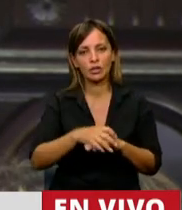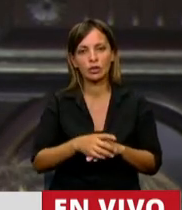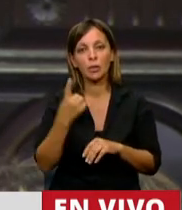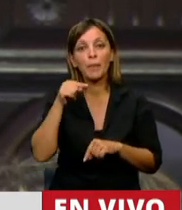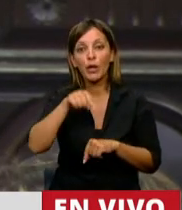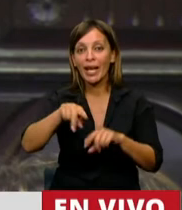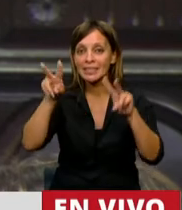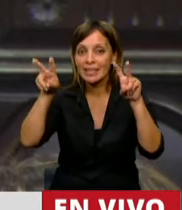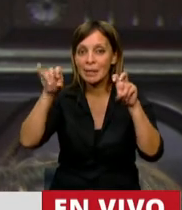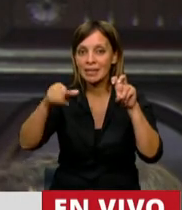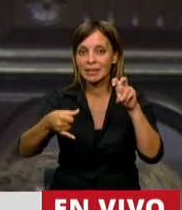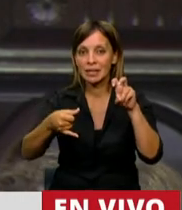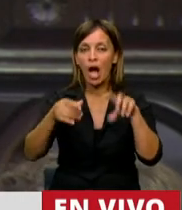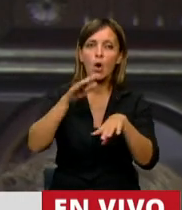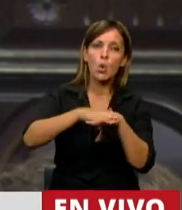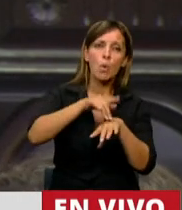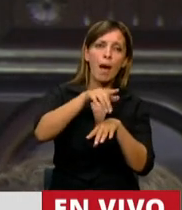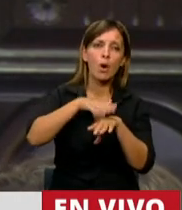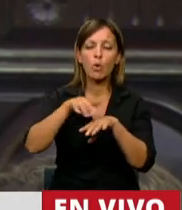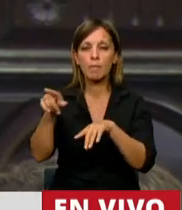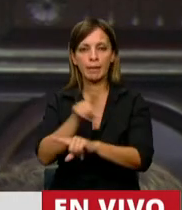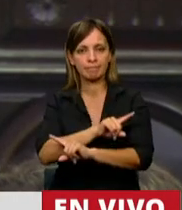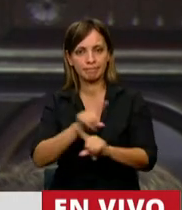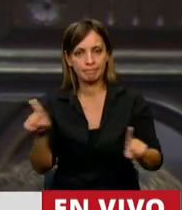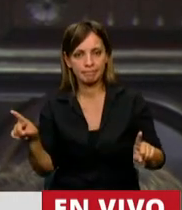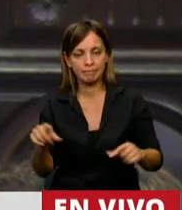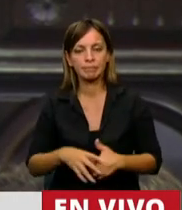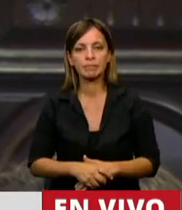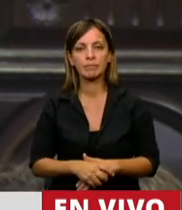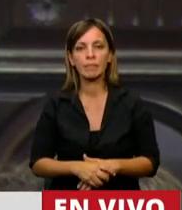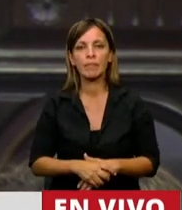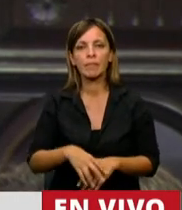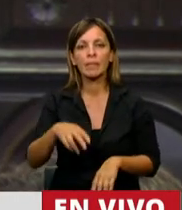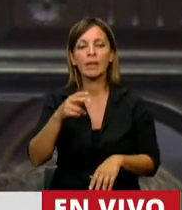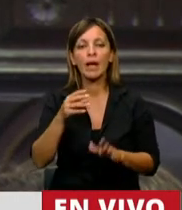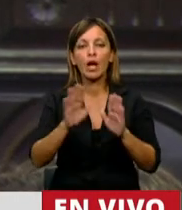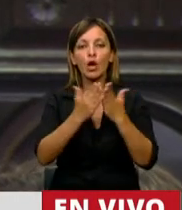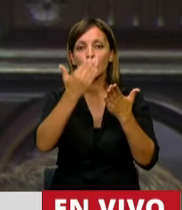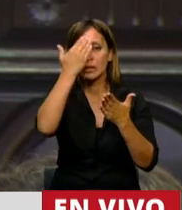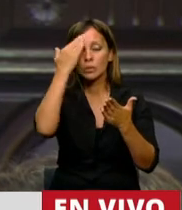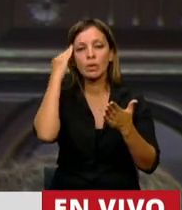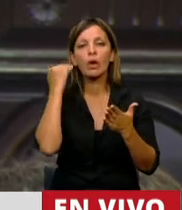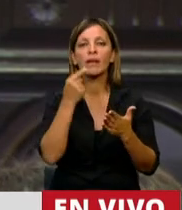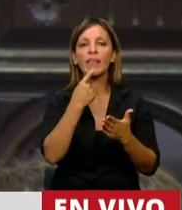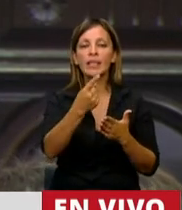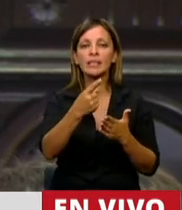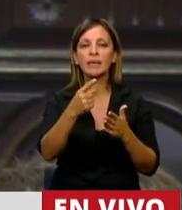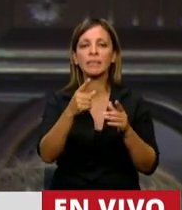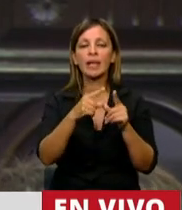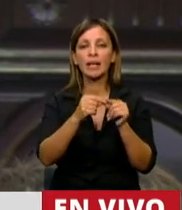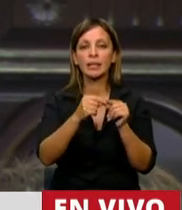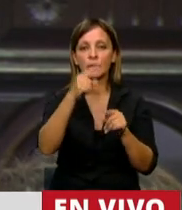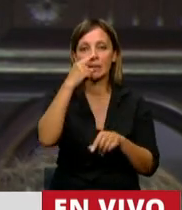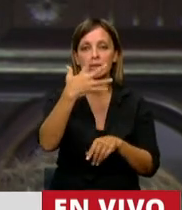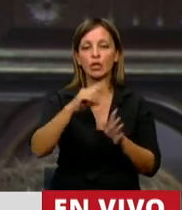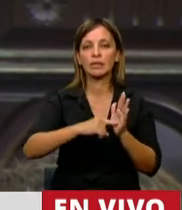tema, presidente. El Congreso, dice la Constitución, el artículo 75, inciso 4, tiene